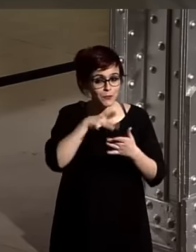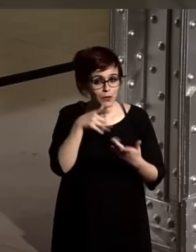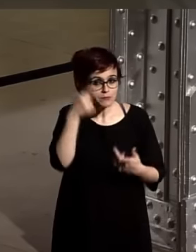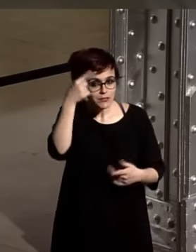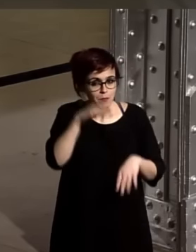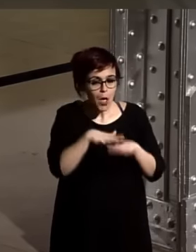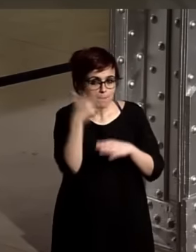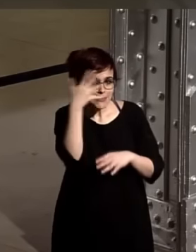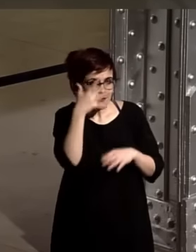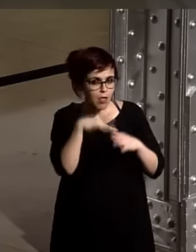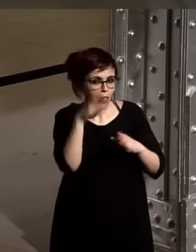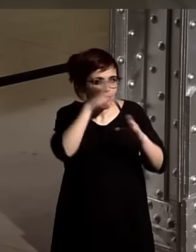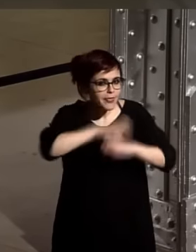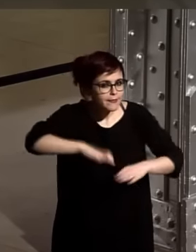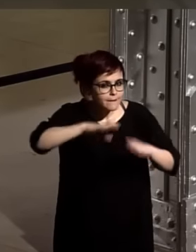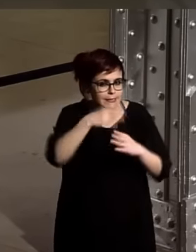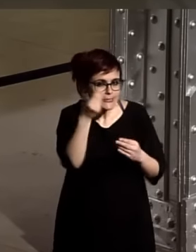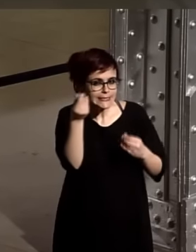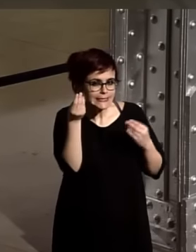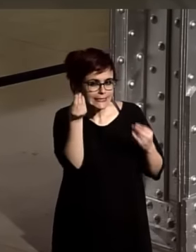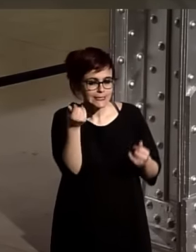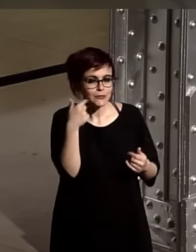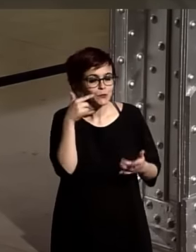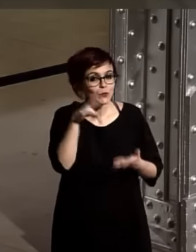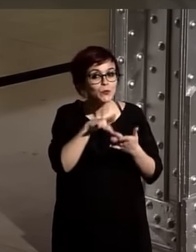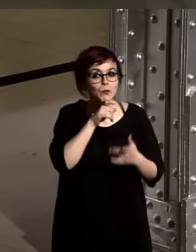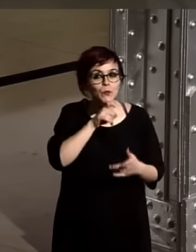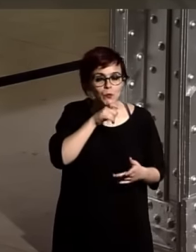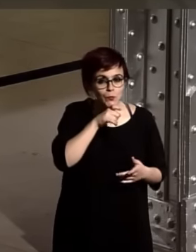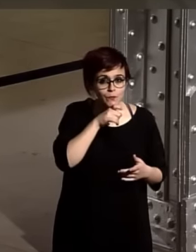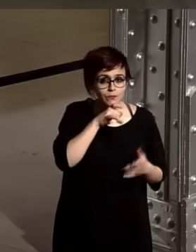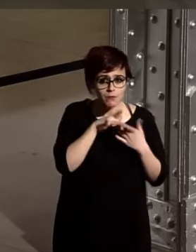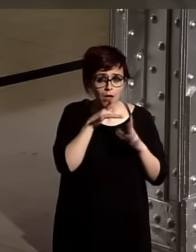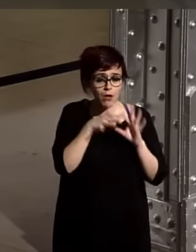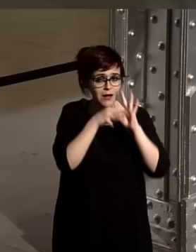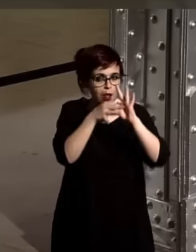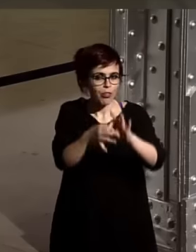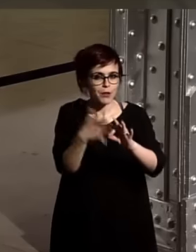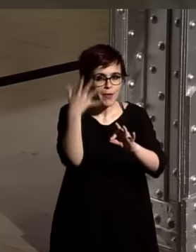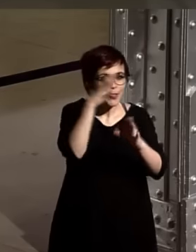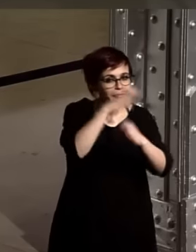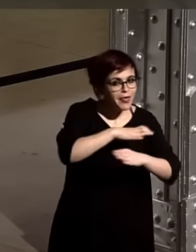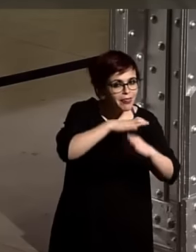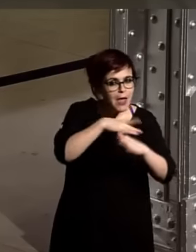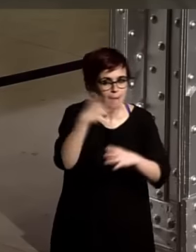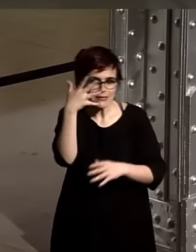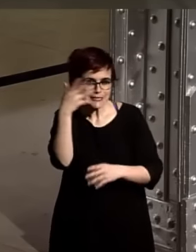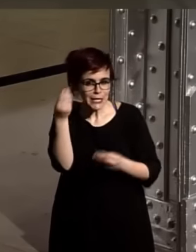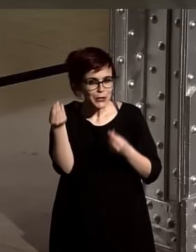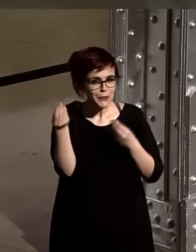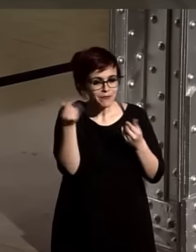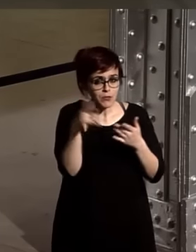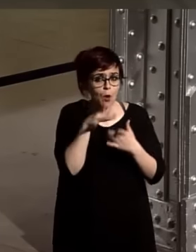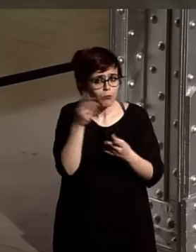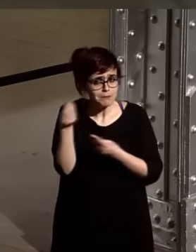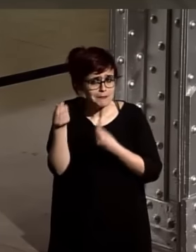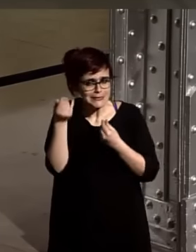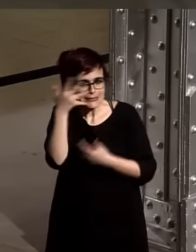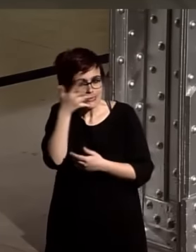los misterios científicos eh Es decir las soluciones científicas a los misterios se puede decir así misterios hay